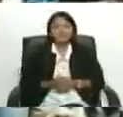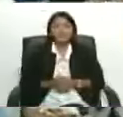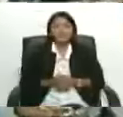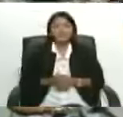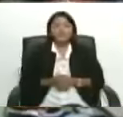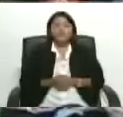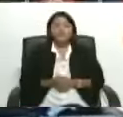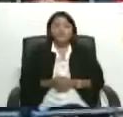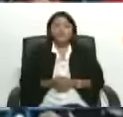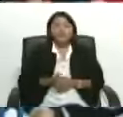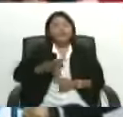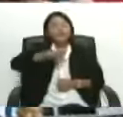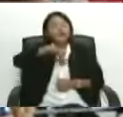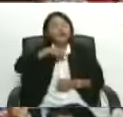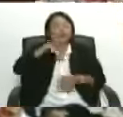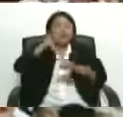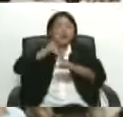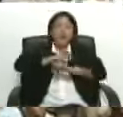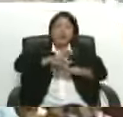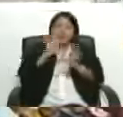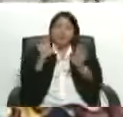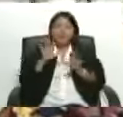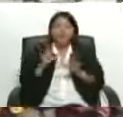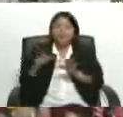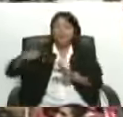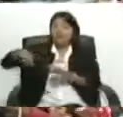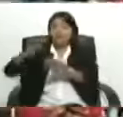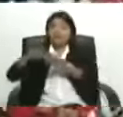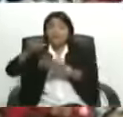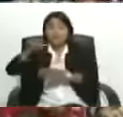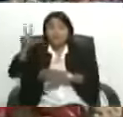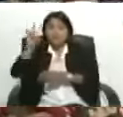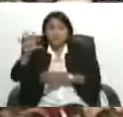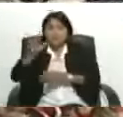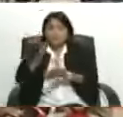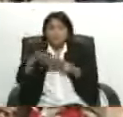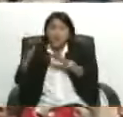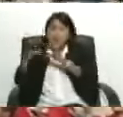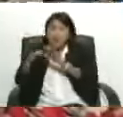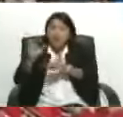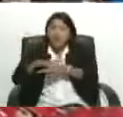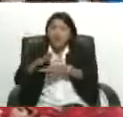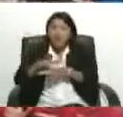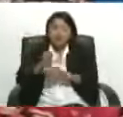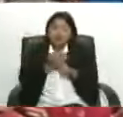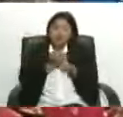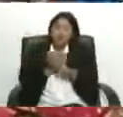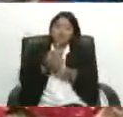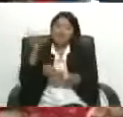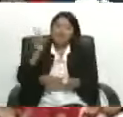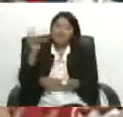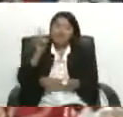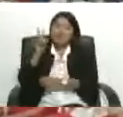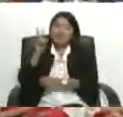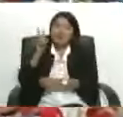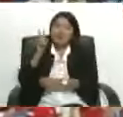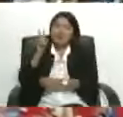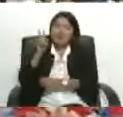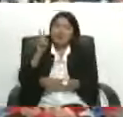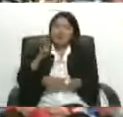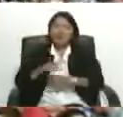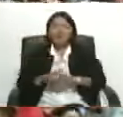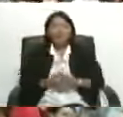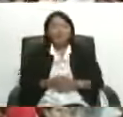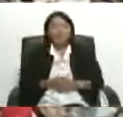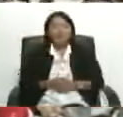Nosotros tenemos muy claro que lo que debería unir a los venezolanos es el amor a la patria. Y nada se